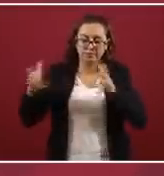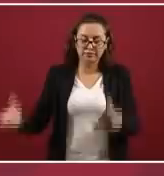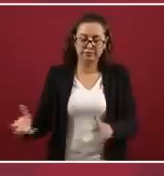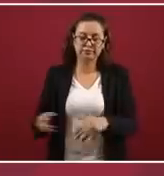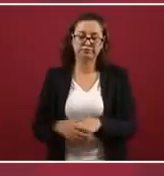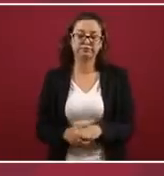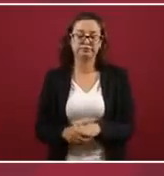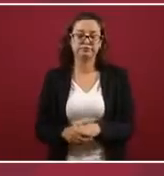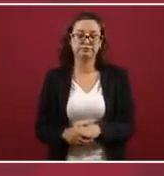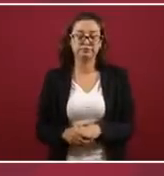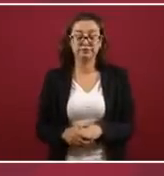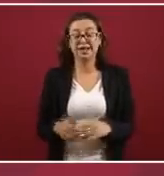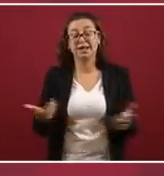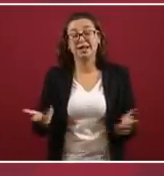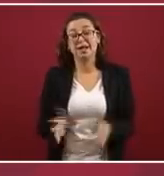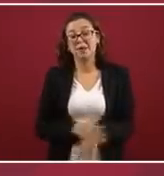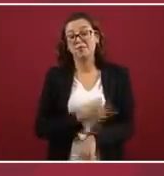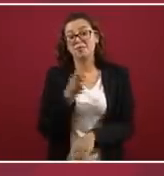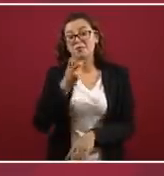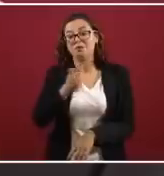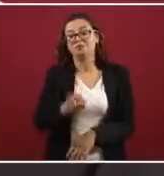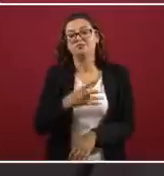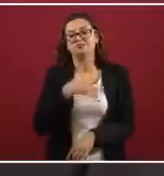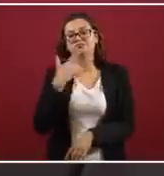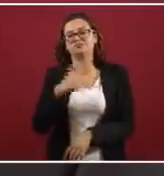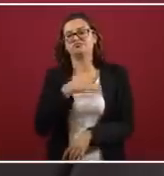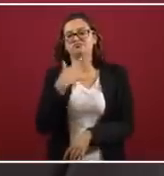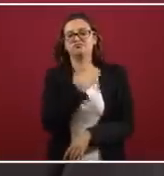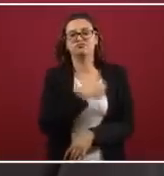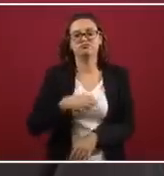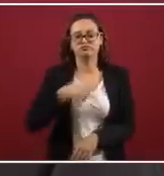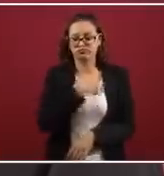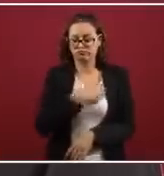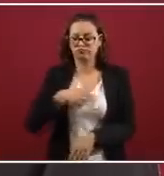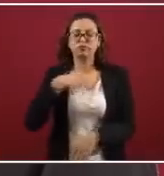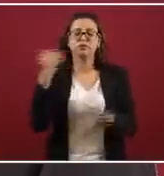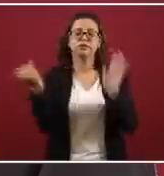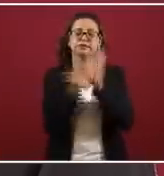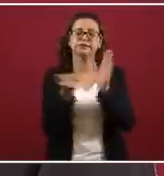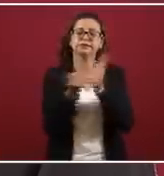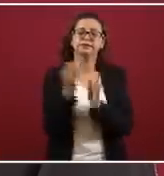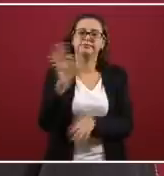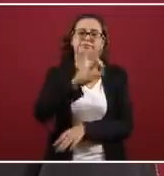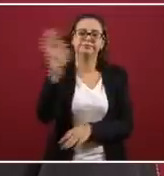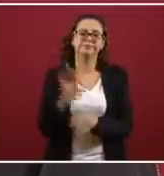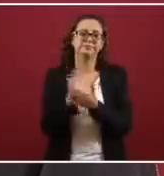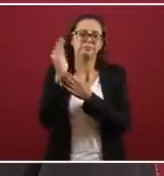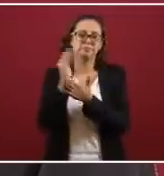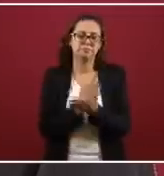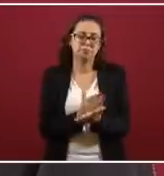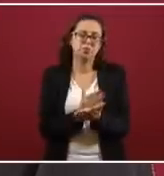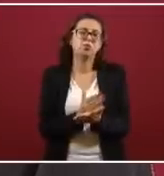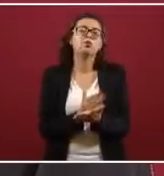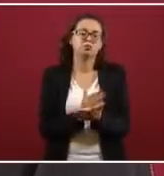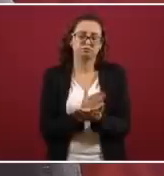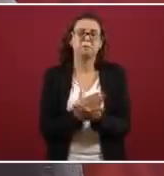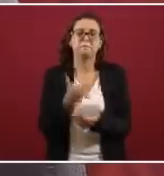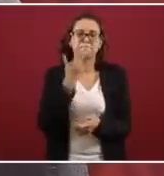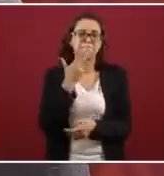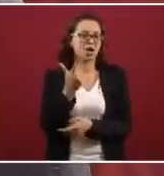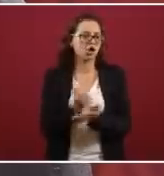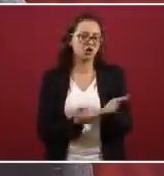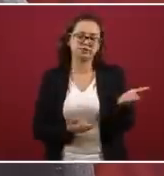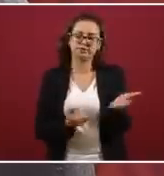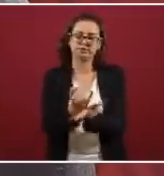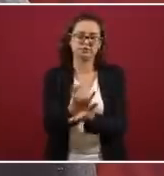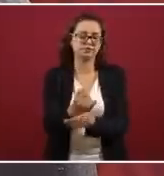Por eso celebro mucho que se hayan bajado las tasas de interés. Fue una muy buena decisión.